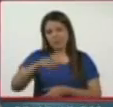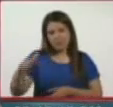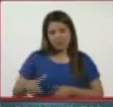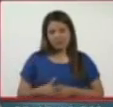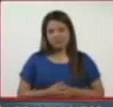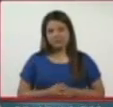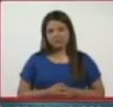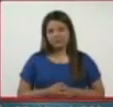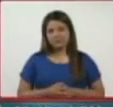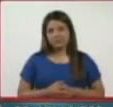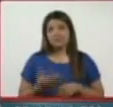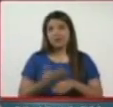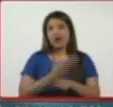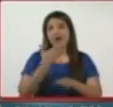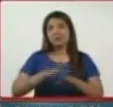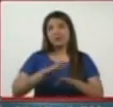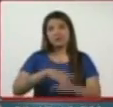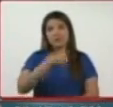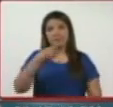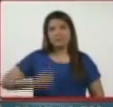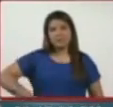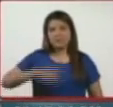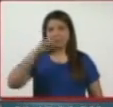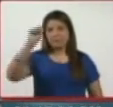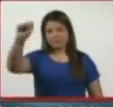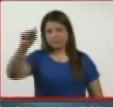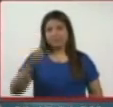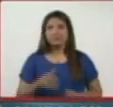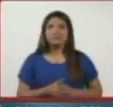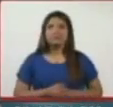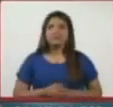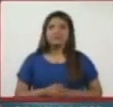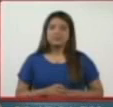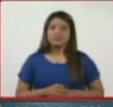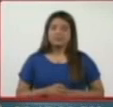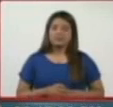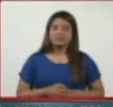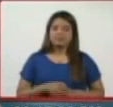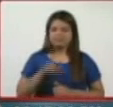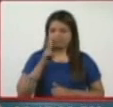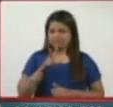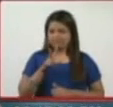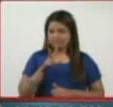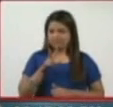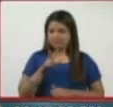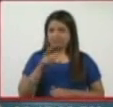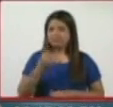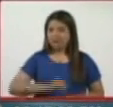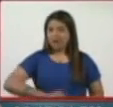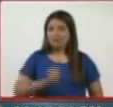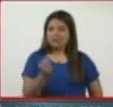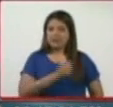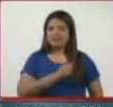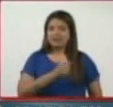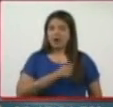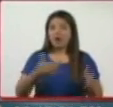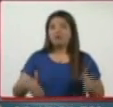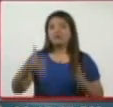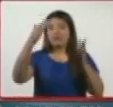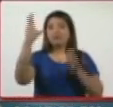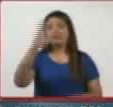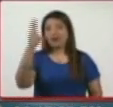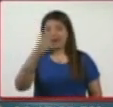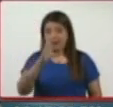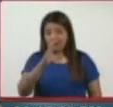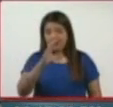como lo había anunciado el presidente de la República, Nicolás Maduro, con tal impunidad y bajo la mirada cómplice de la policía de Chacao, la Torre Británica de Caracas fue víctima